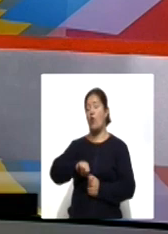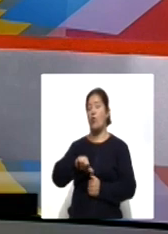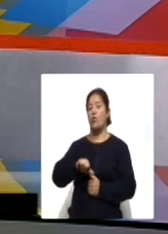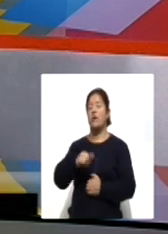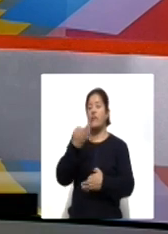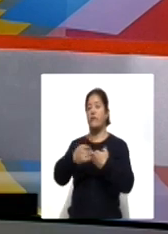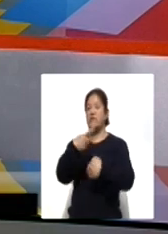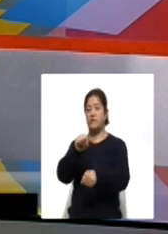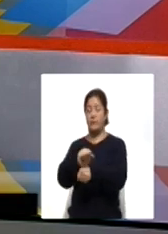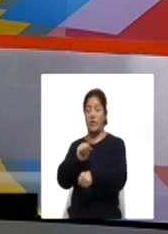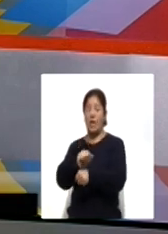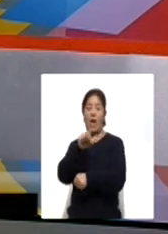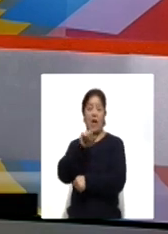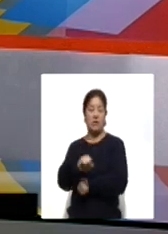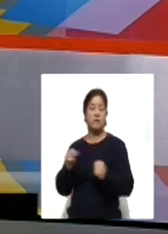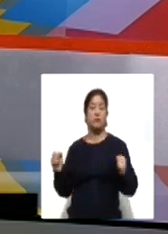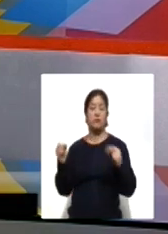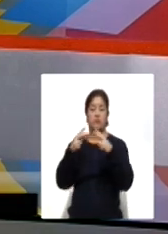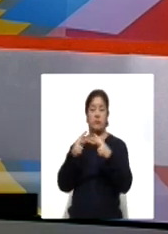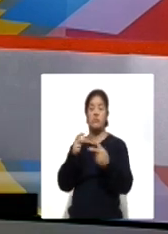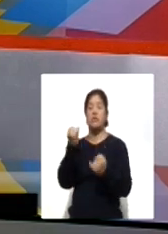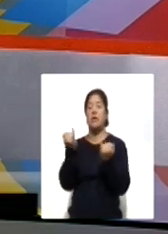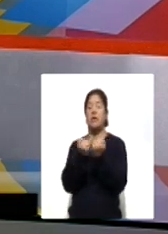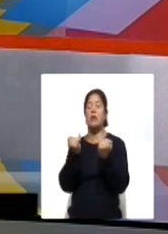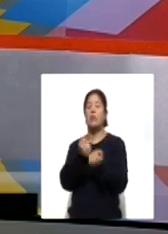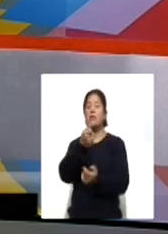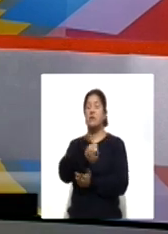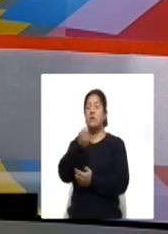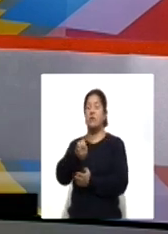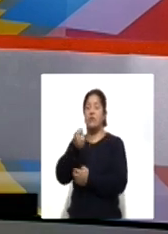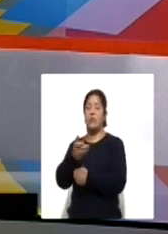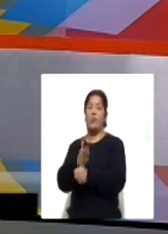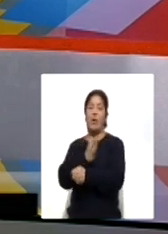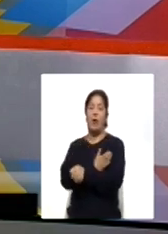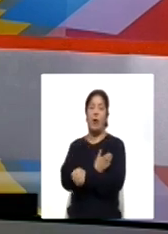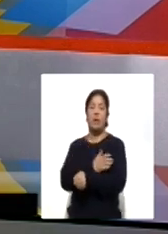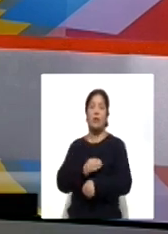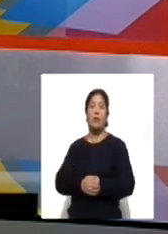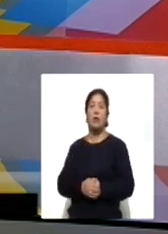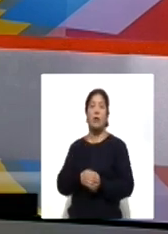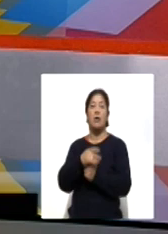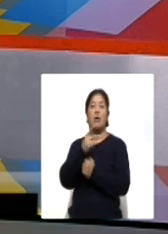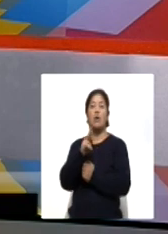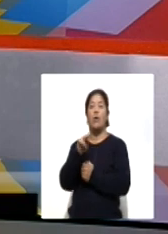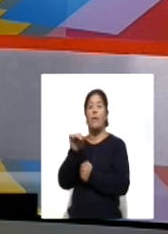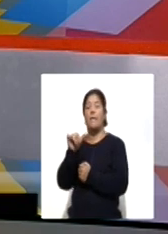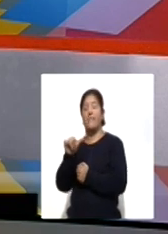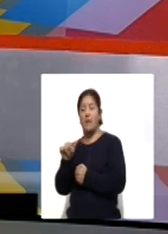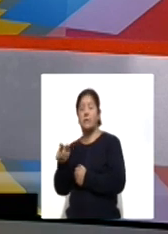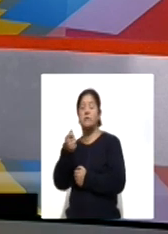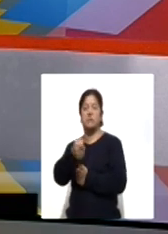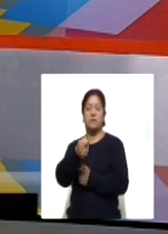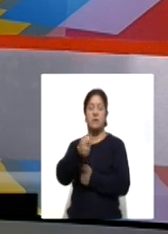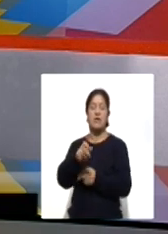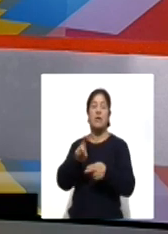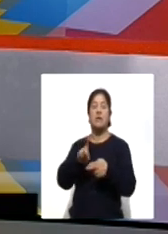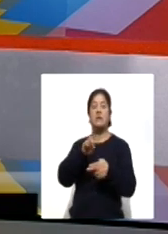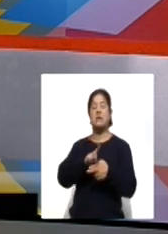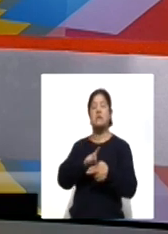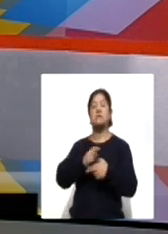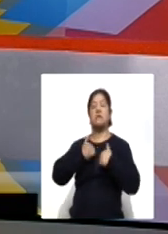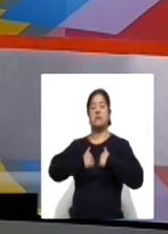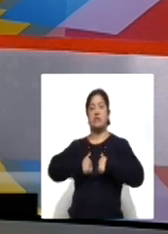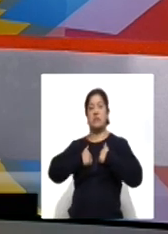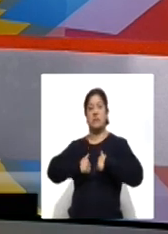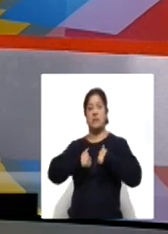fin de semana. Y con esta información nos despedimos. También saludamos antes a Puma Tonics también, que nos saluda desde Chiautempan